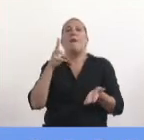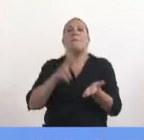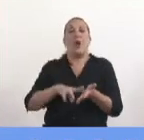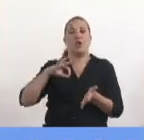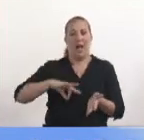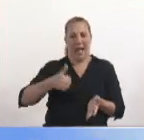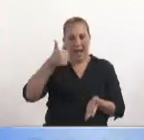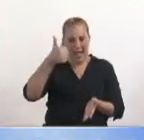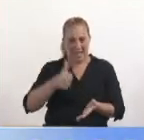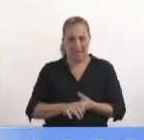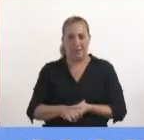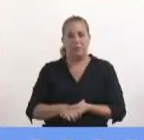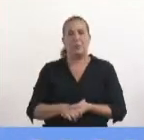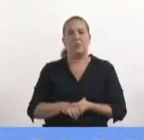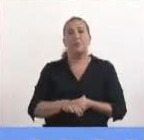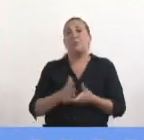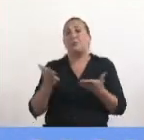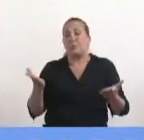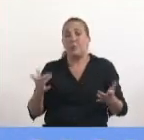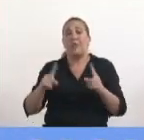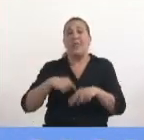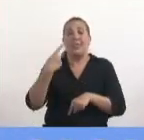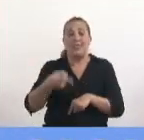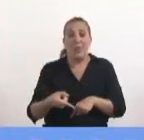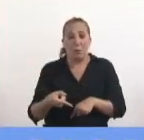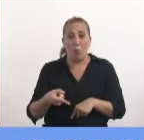ganancias. Bueno, después de eso,